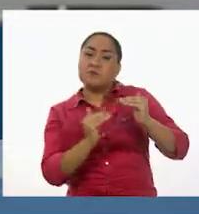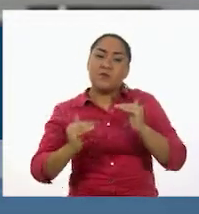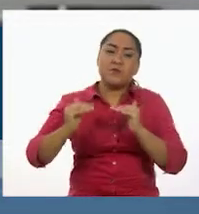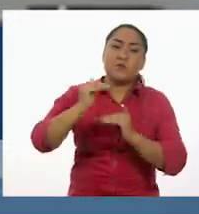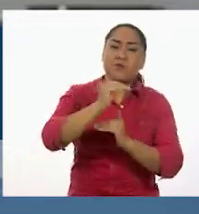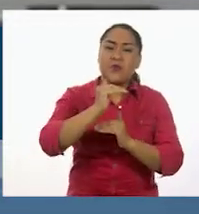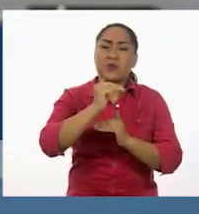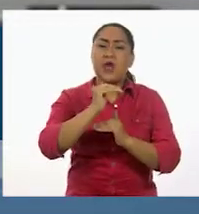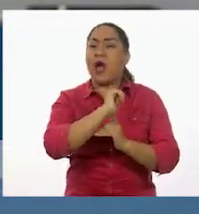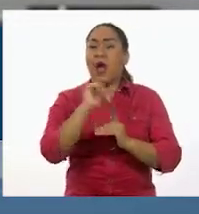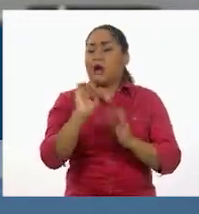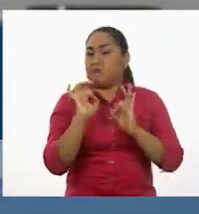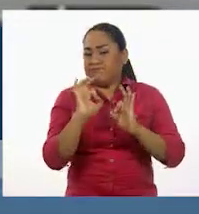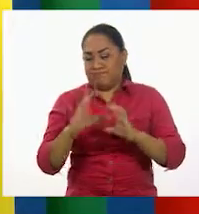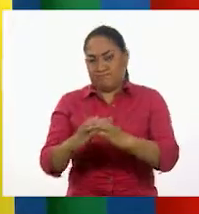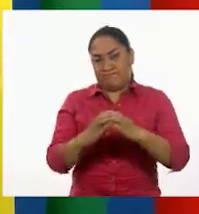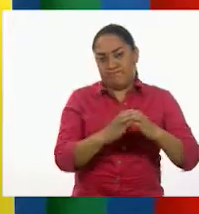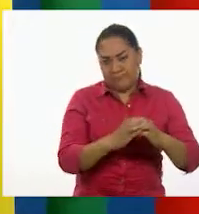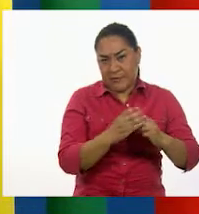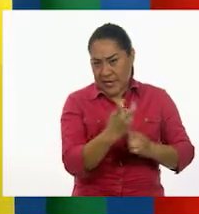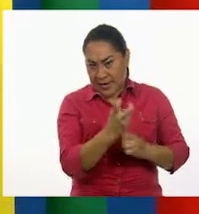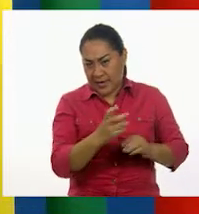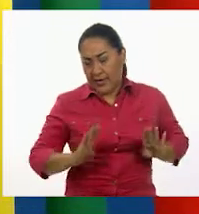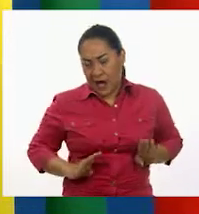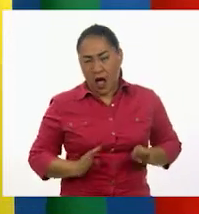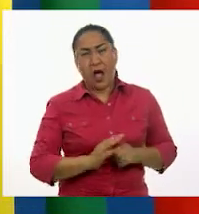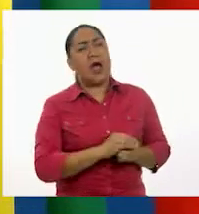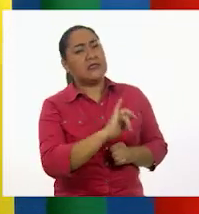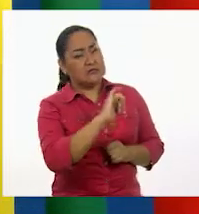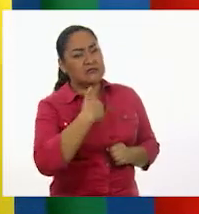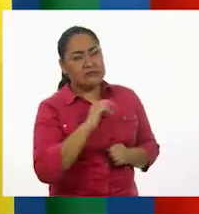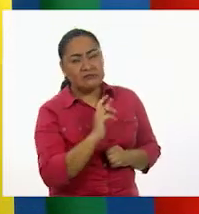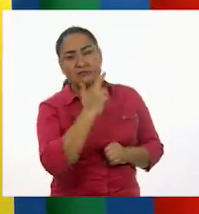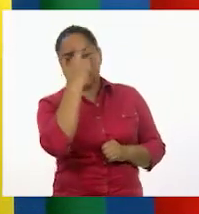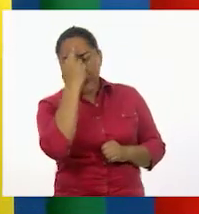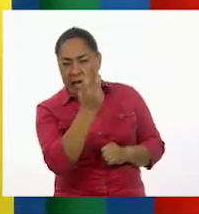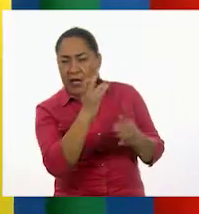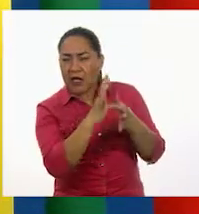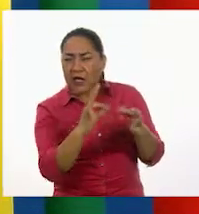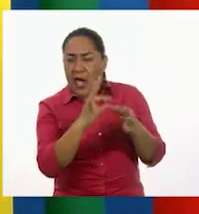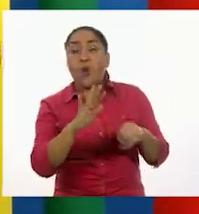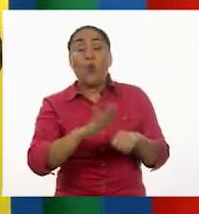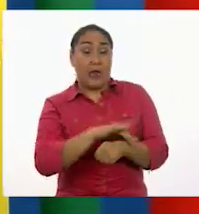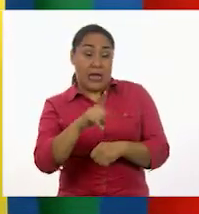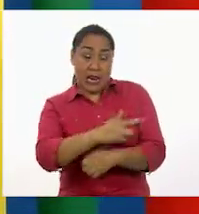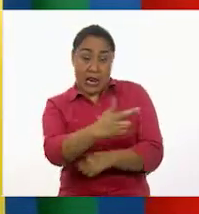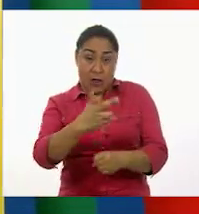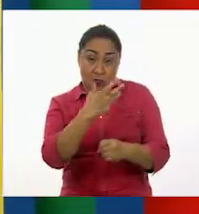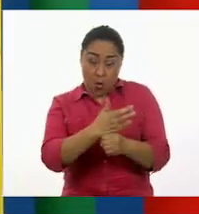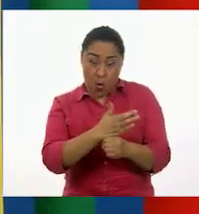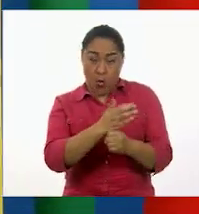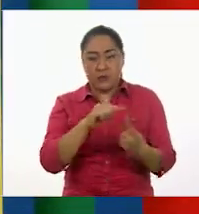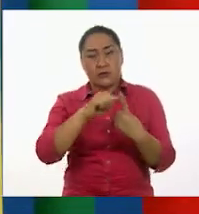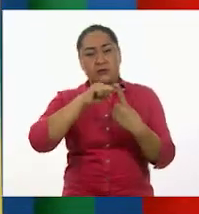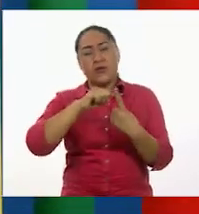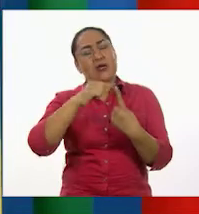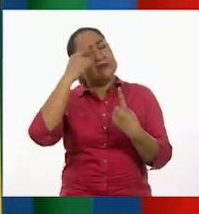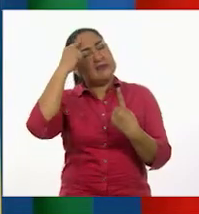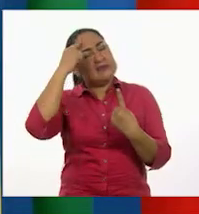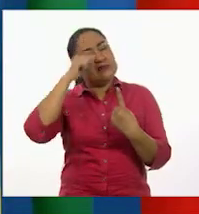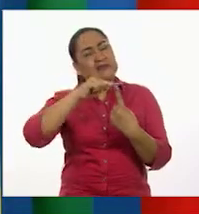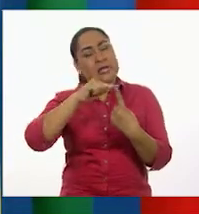Poder Conservador. Claro, y lo recuerdo también muy bien eso porque buscaban supervisar y limitar a los